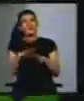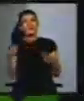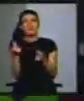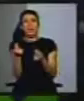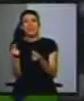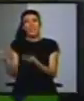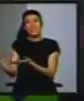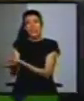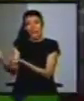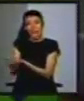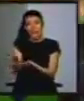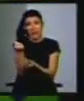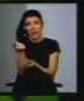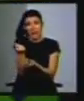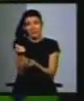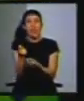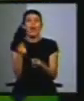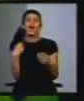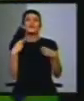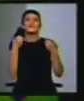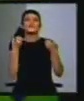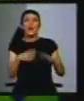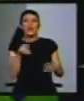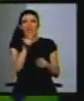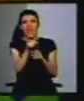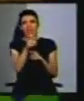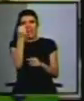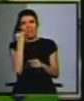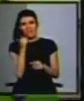él se apropió indebidamente.